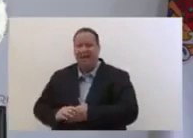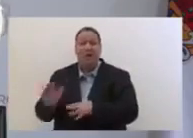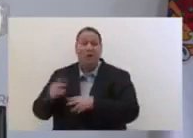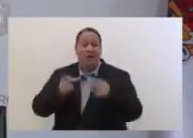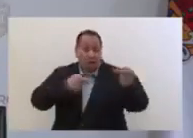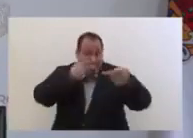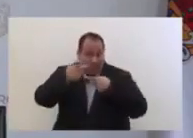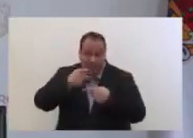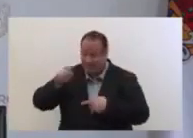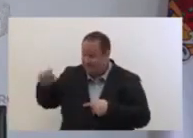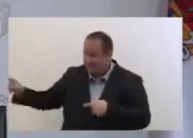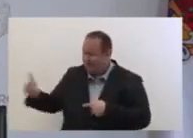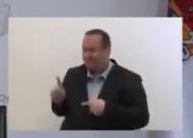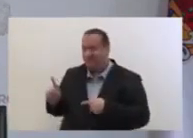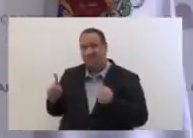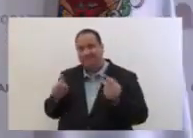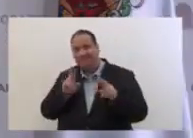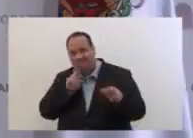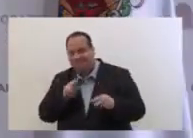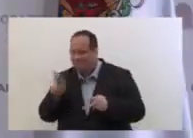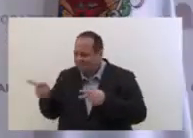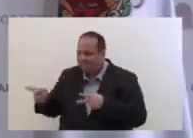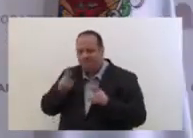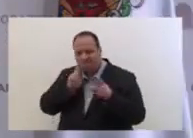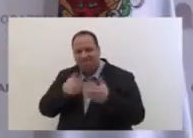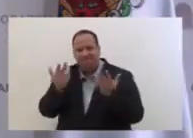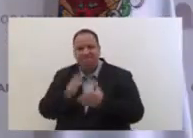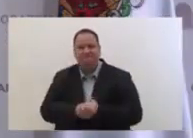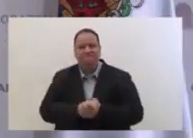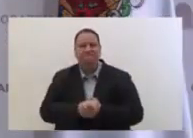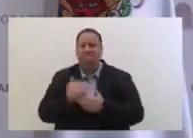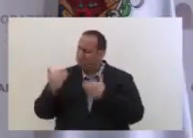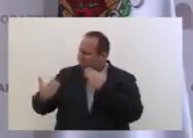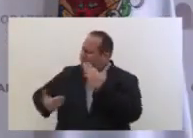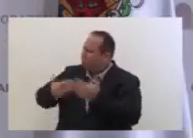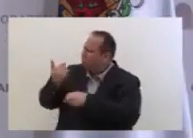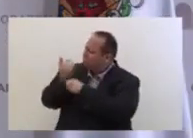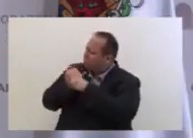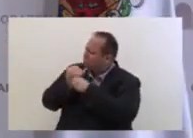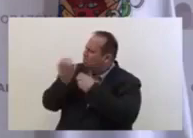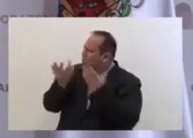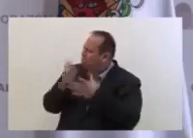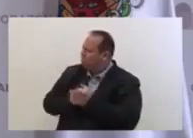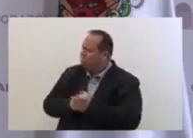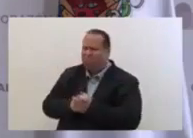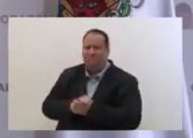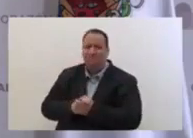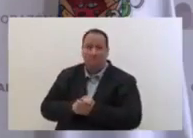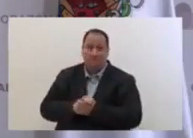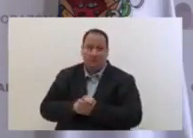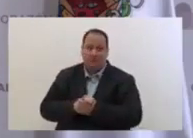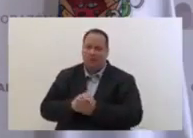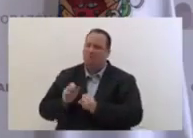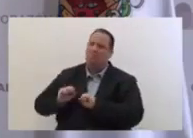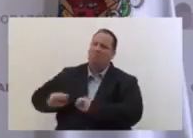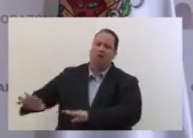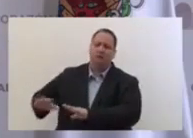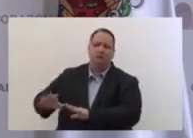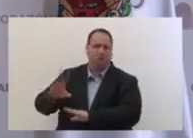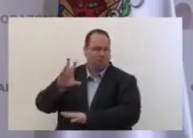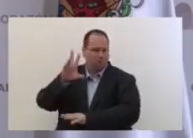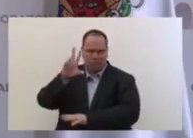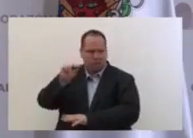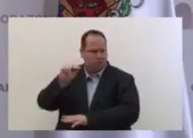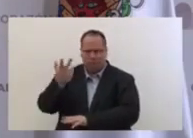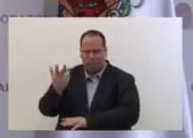todas las preguntas ha sido recurrente, hay avances, hay investigaciones y no va a haber impunidad,